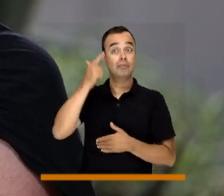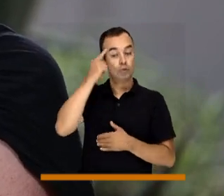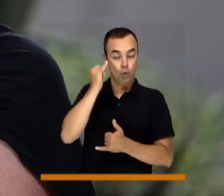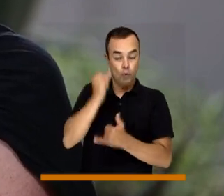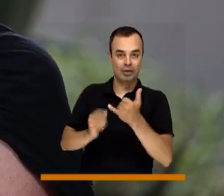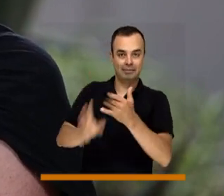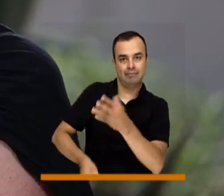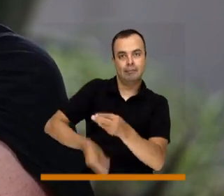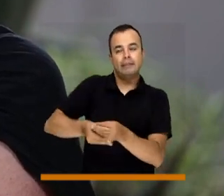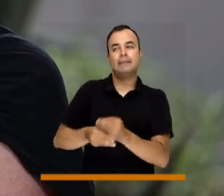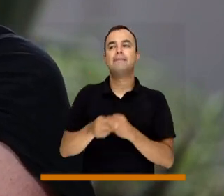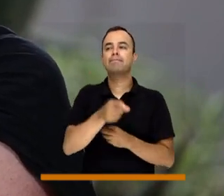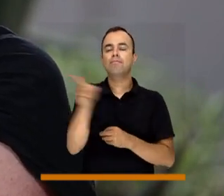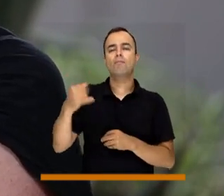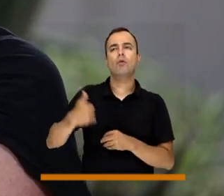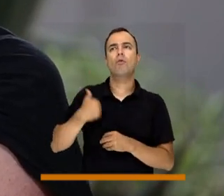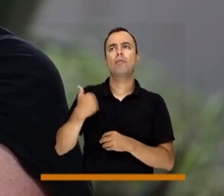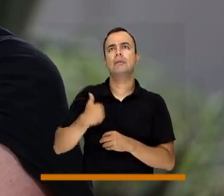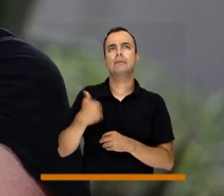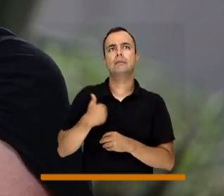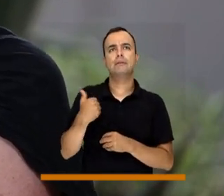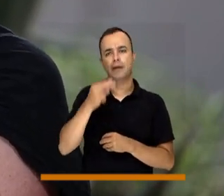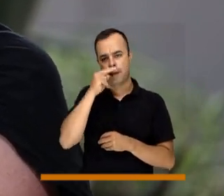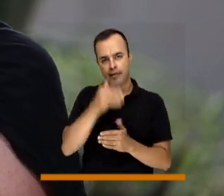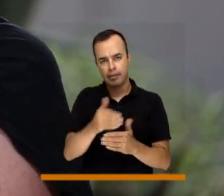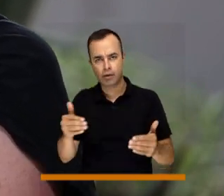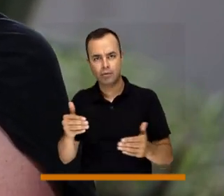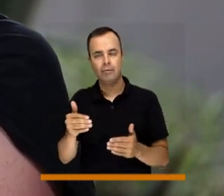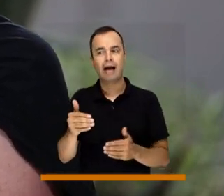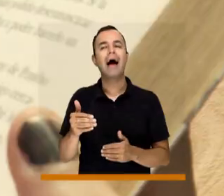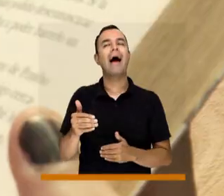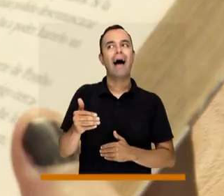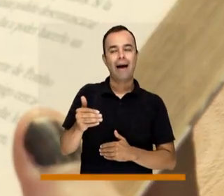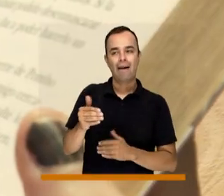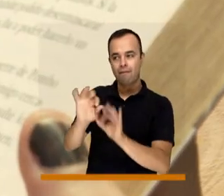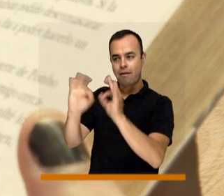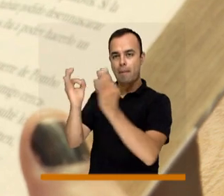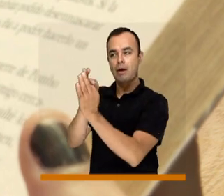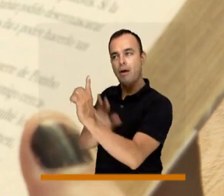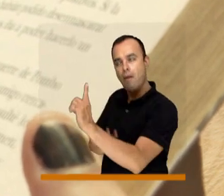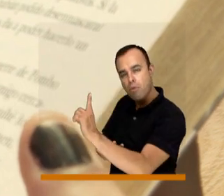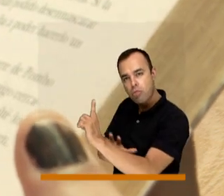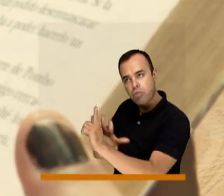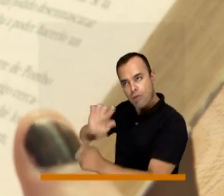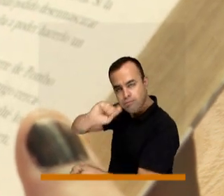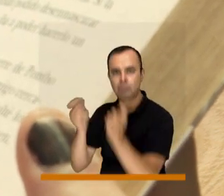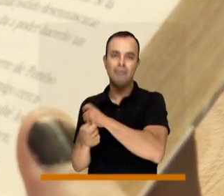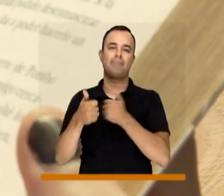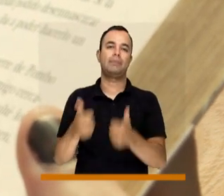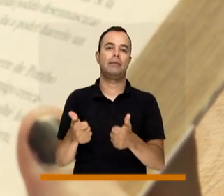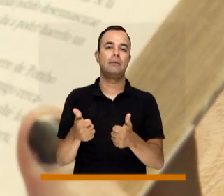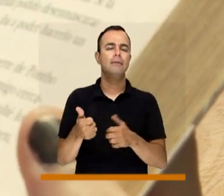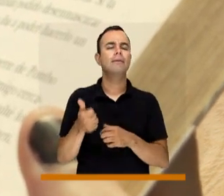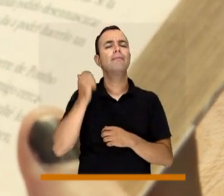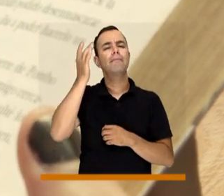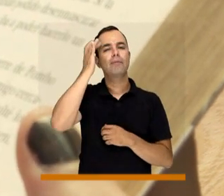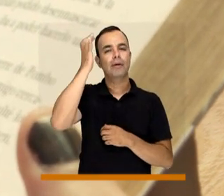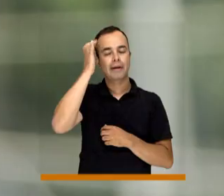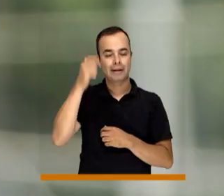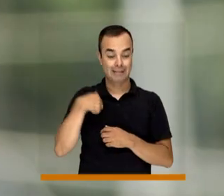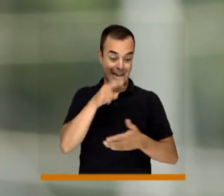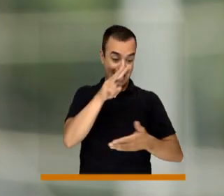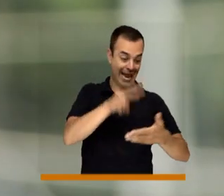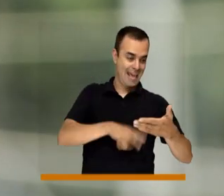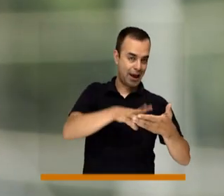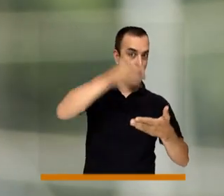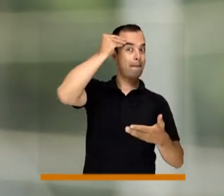agregaría lo último, son chicos que modifican la vida familiar. ¿Por qué la modifican? Porque ellos llevan temas a